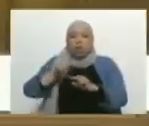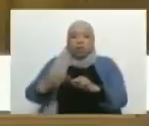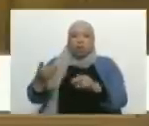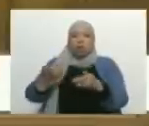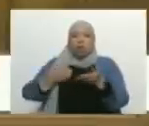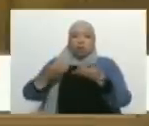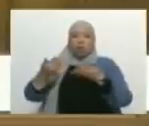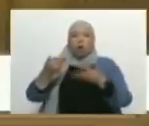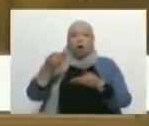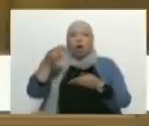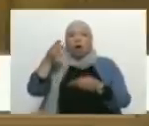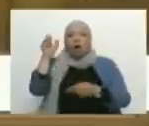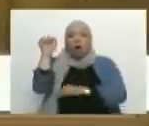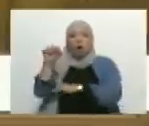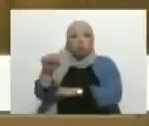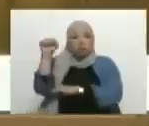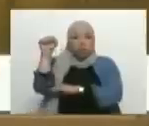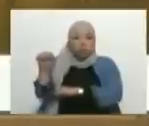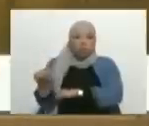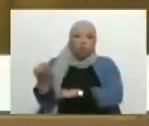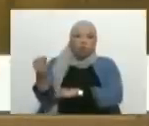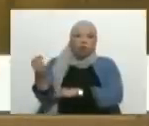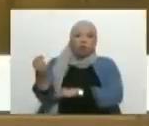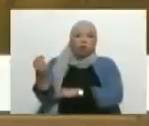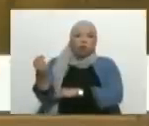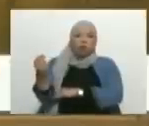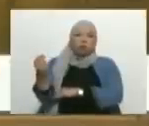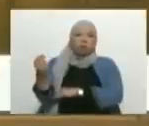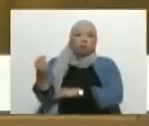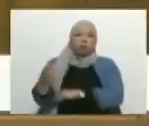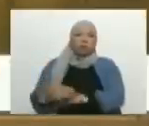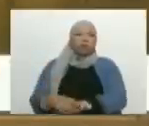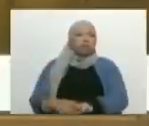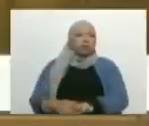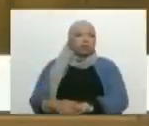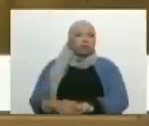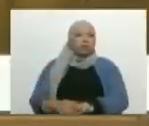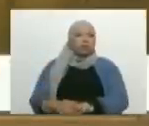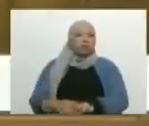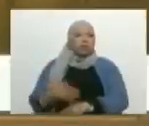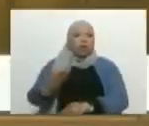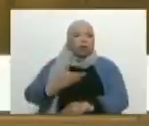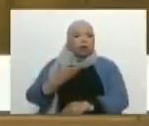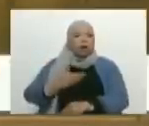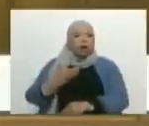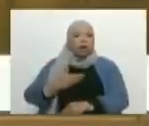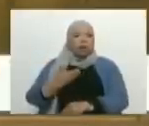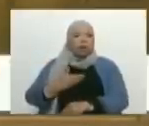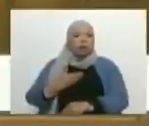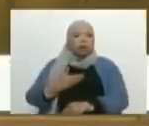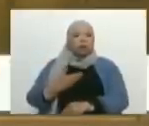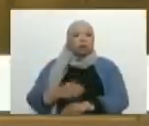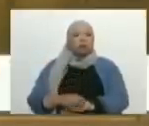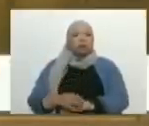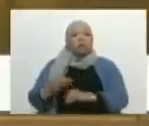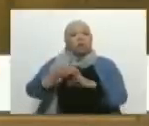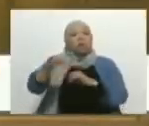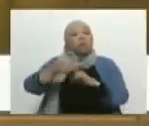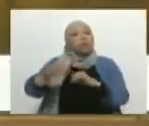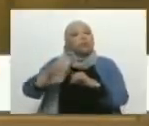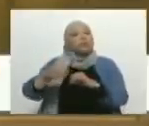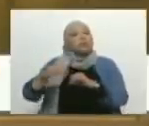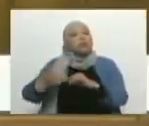niños con la condición de trastorno autista emitidas por el alcalde Ernesto Paraqueima del municipio